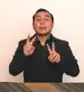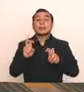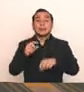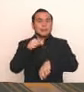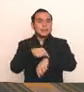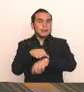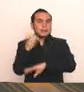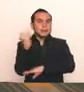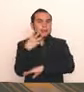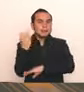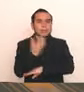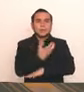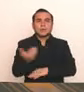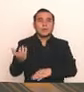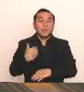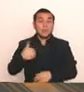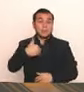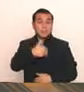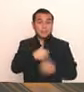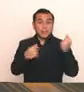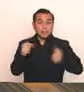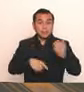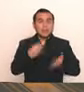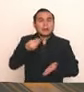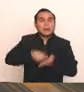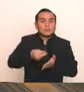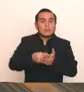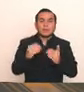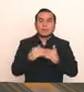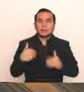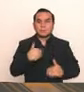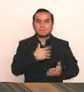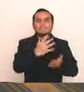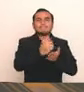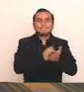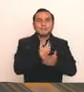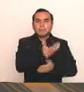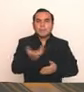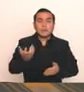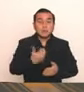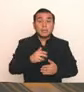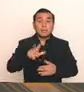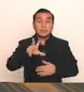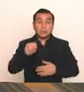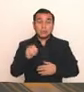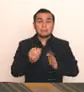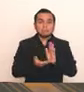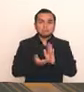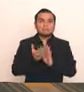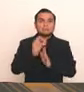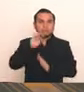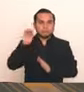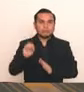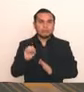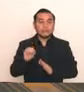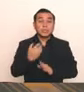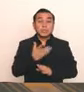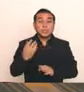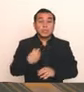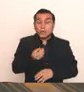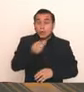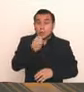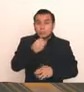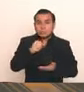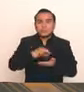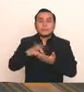a través de disposiciones decretadas por la ministerio de agricultura economía y hacienda se ha incrementado en 30% la entrega del paquete de granos básicos para